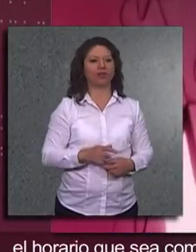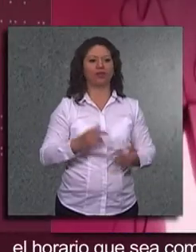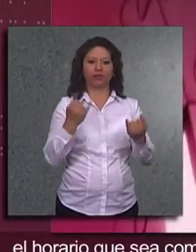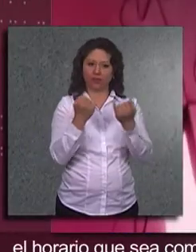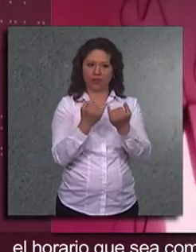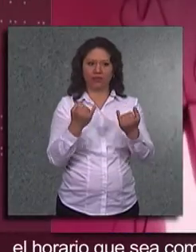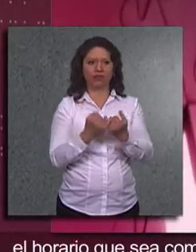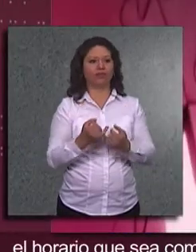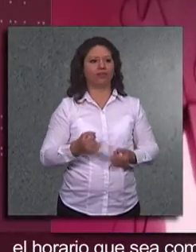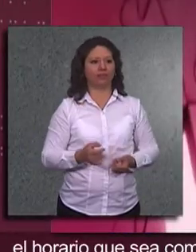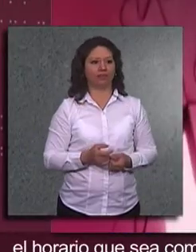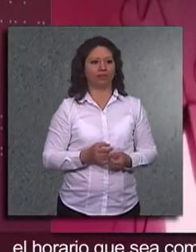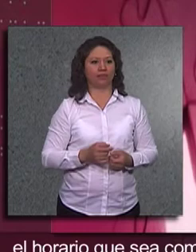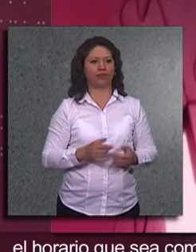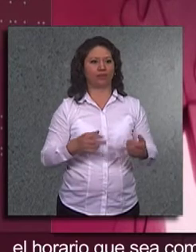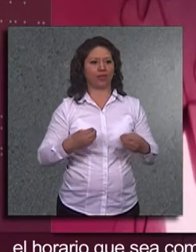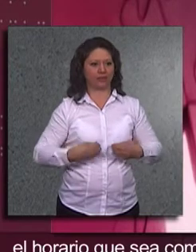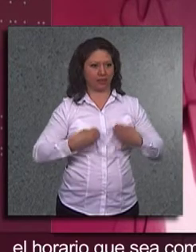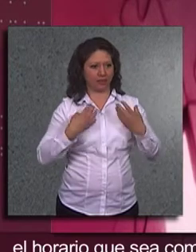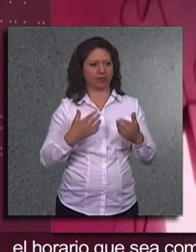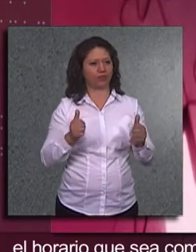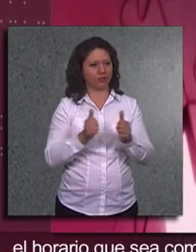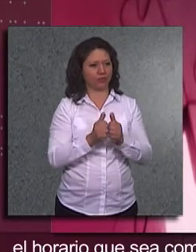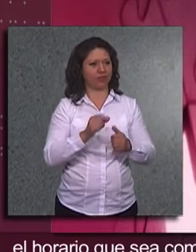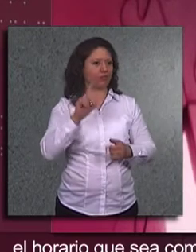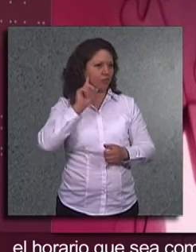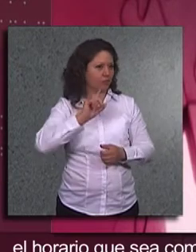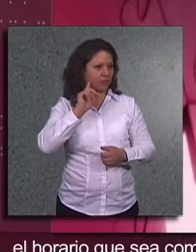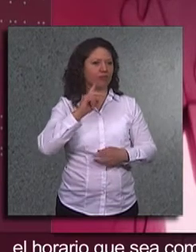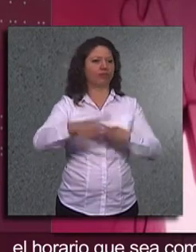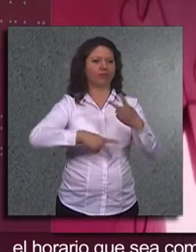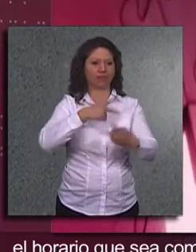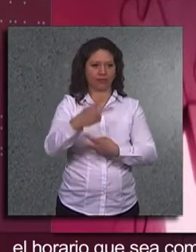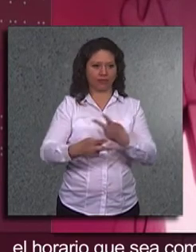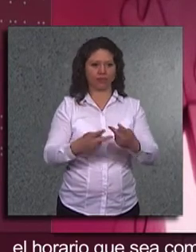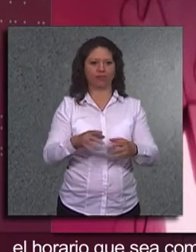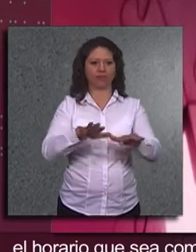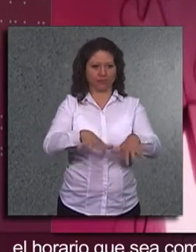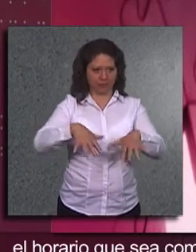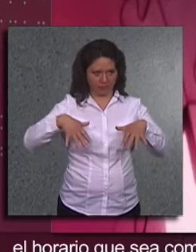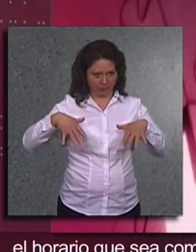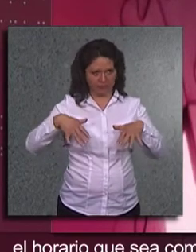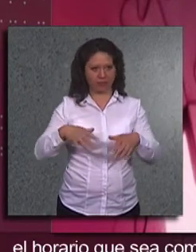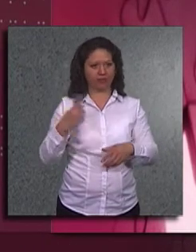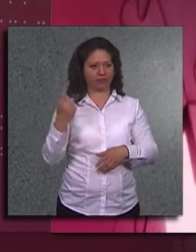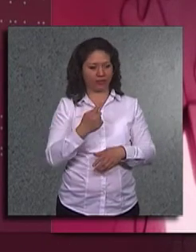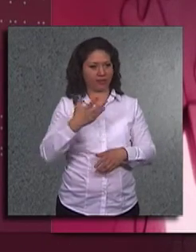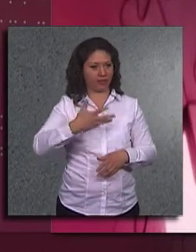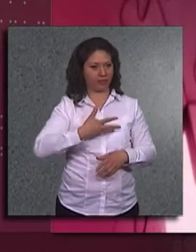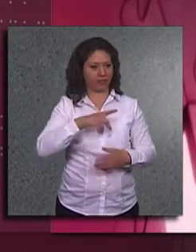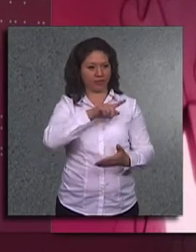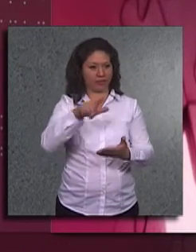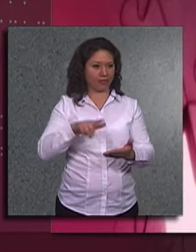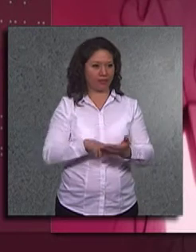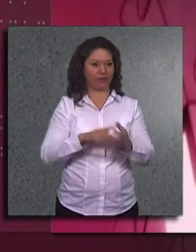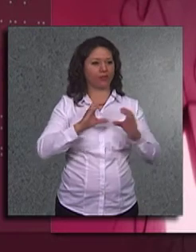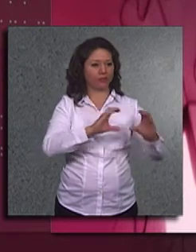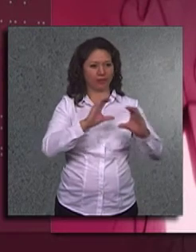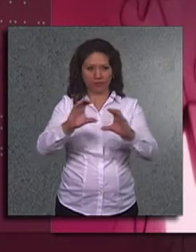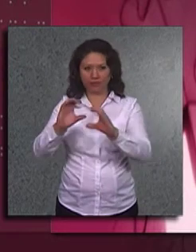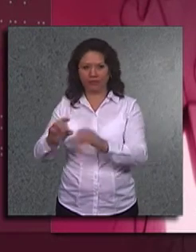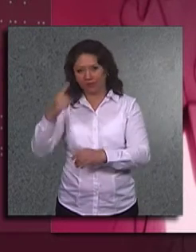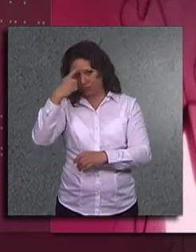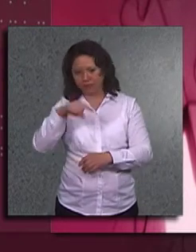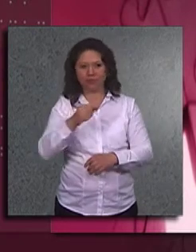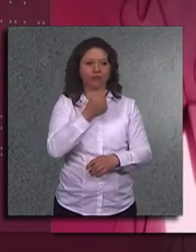que sea compatible con la vida personal de las mujeres que asisten a estos eventos que haya espacios de cuidado